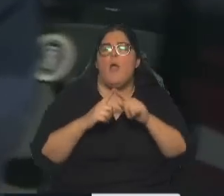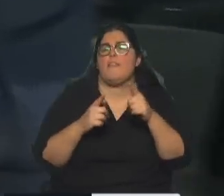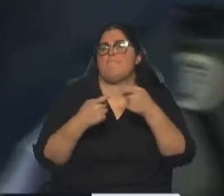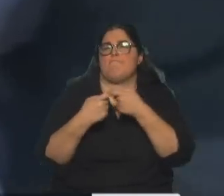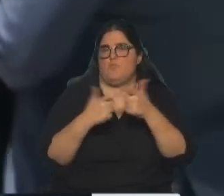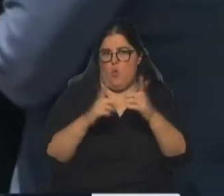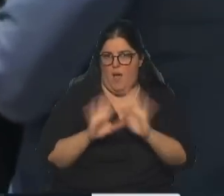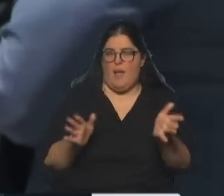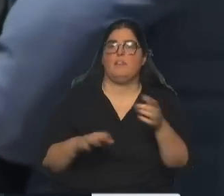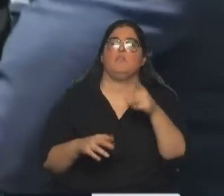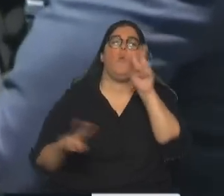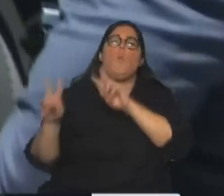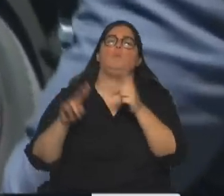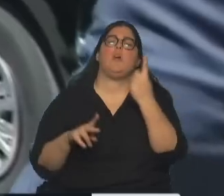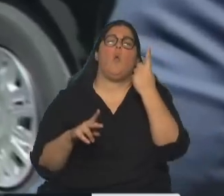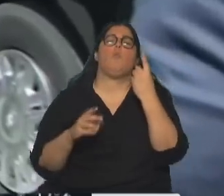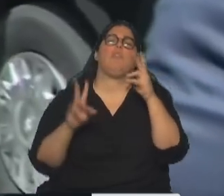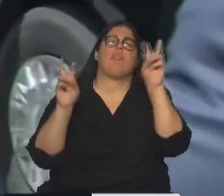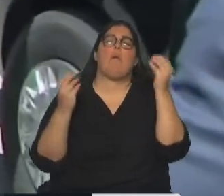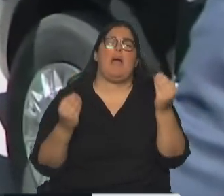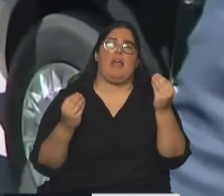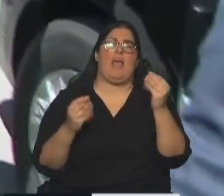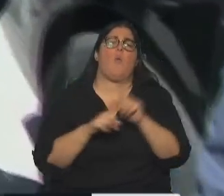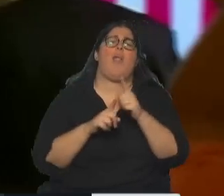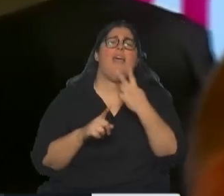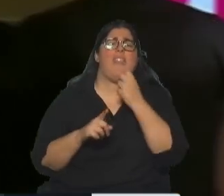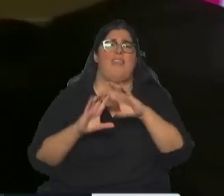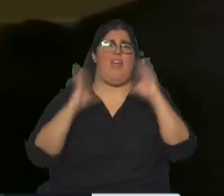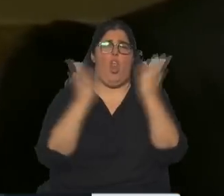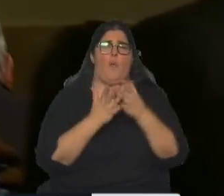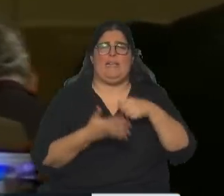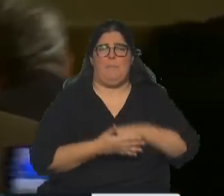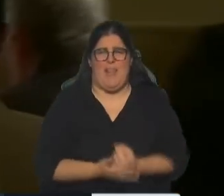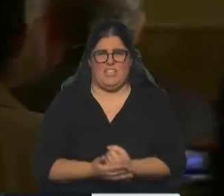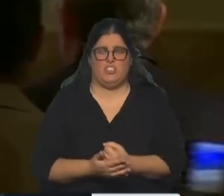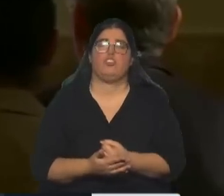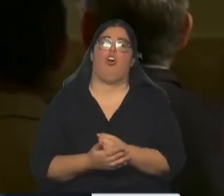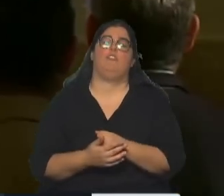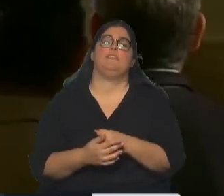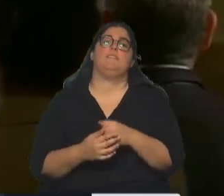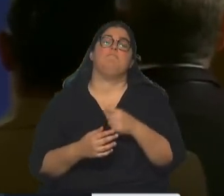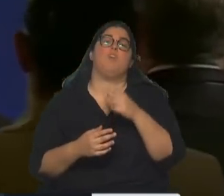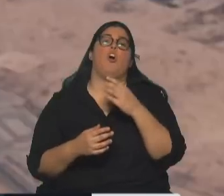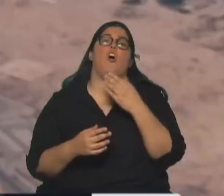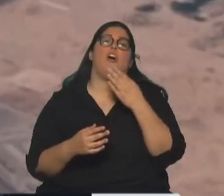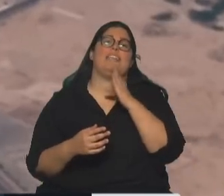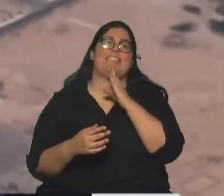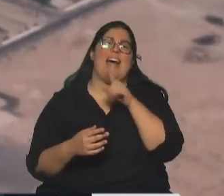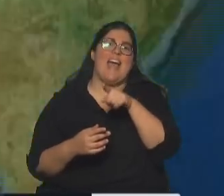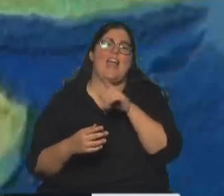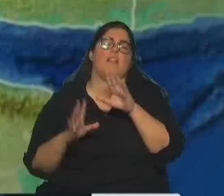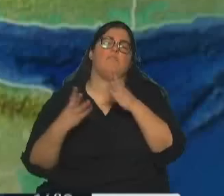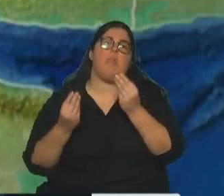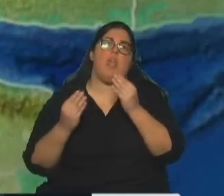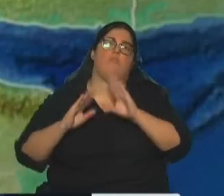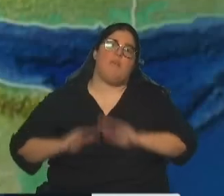tema: aliviar la presión sobre el mercado energético global, aplacando los temores de Israel con respecto a un nuevo acuerdo